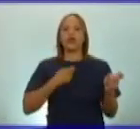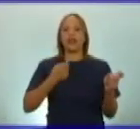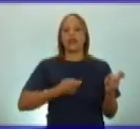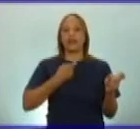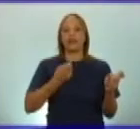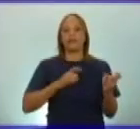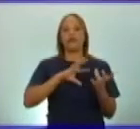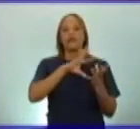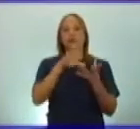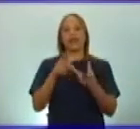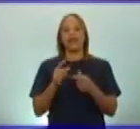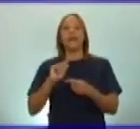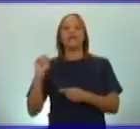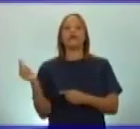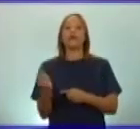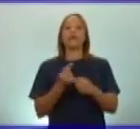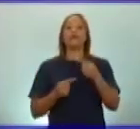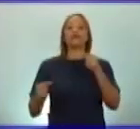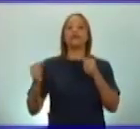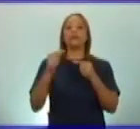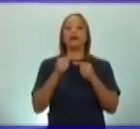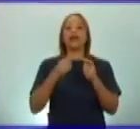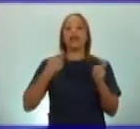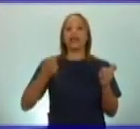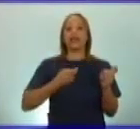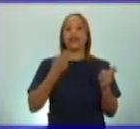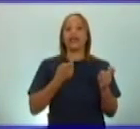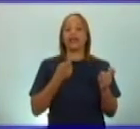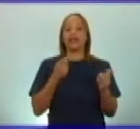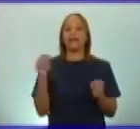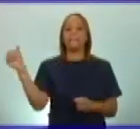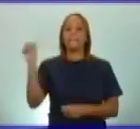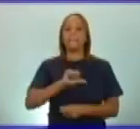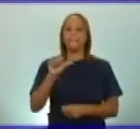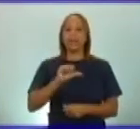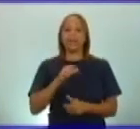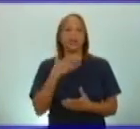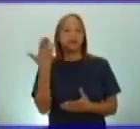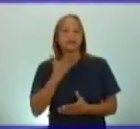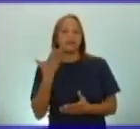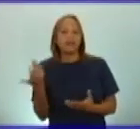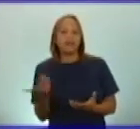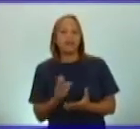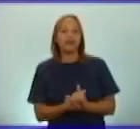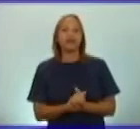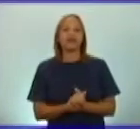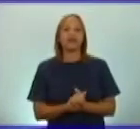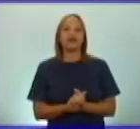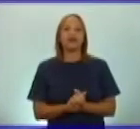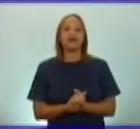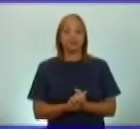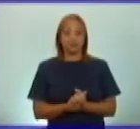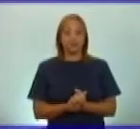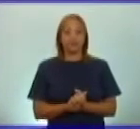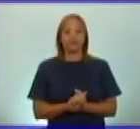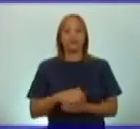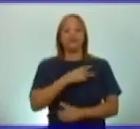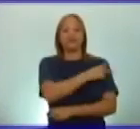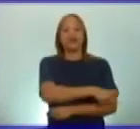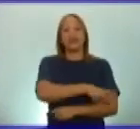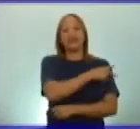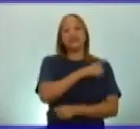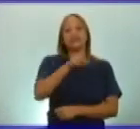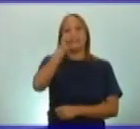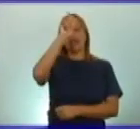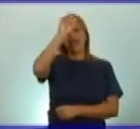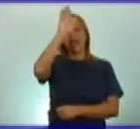países de Europa que sufrió pérdida en esta Primera Guerra Mundial fue precisamente, queridos estudiantes, Alemania.